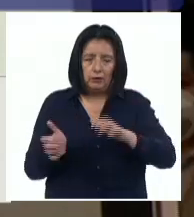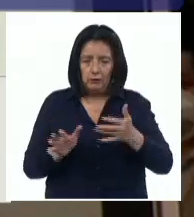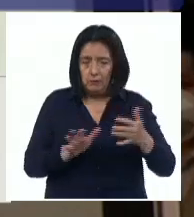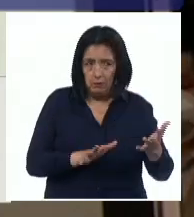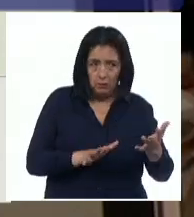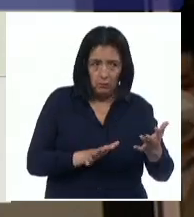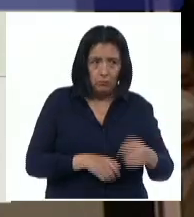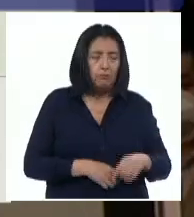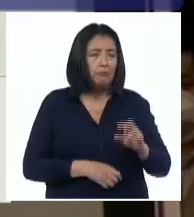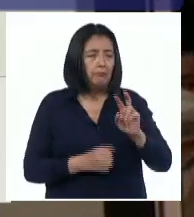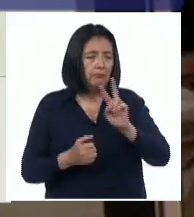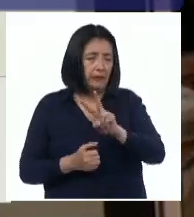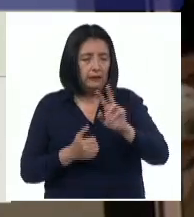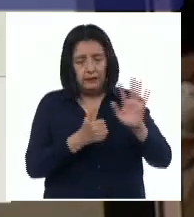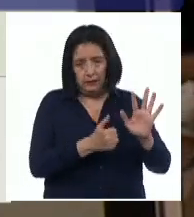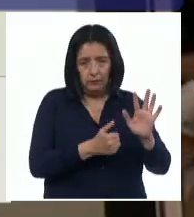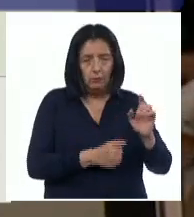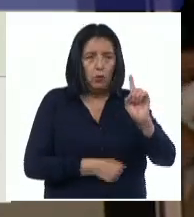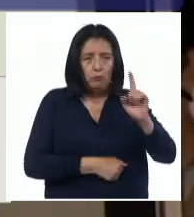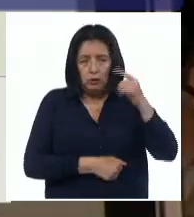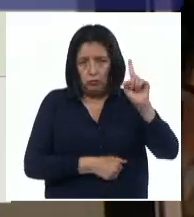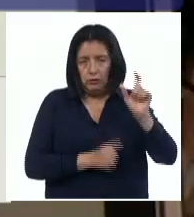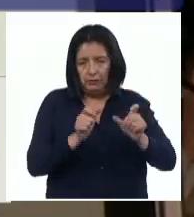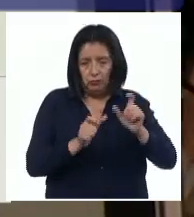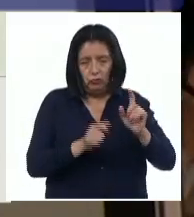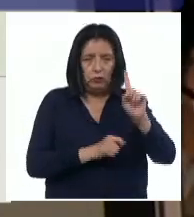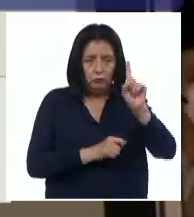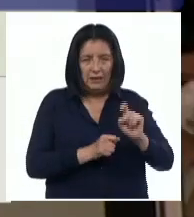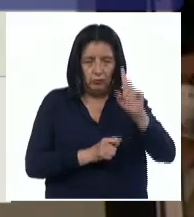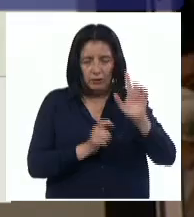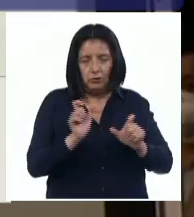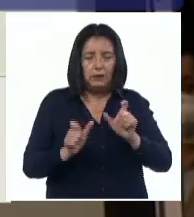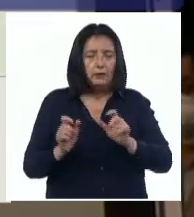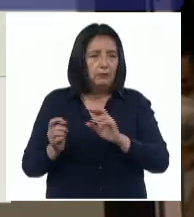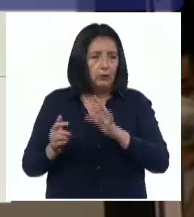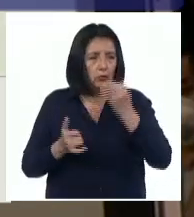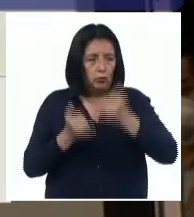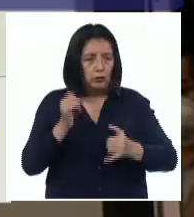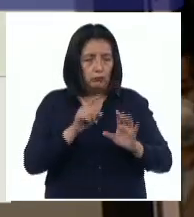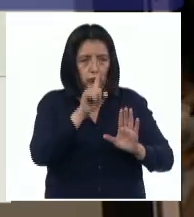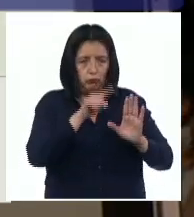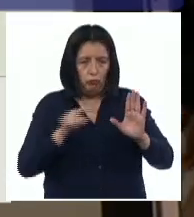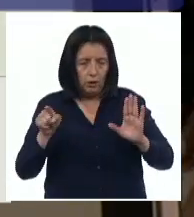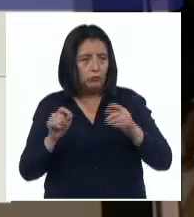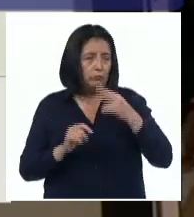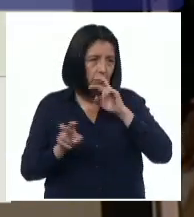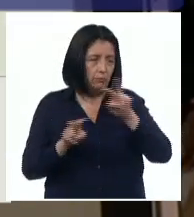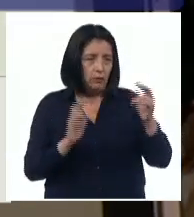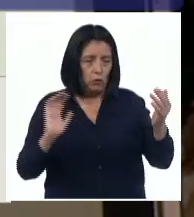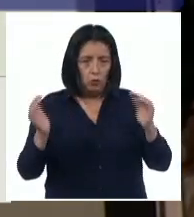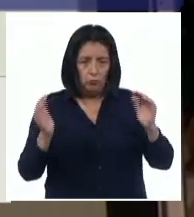por COVID, 26 por millón de habitantes. Lo que nos permite un último cuadro para